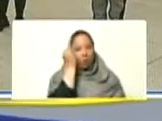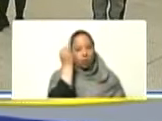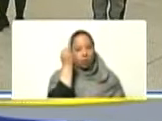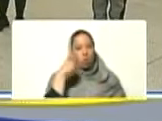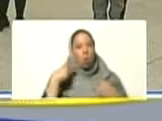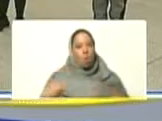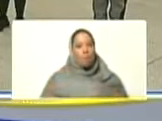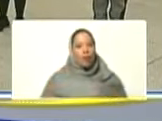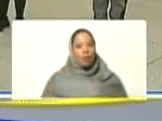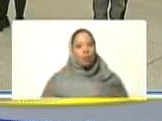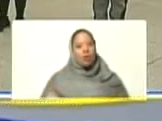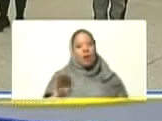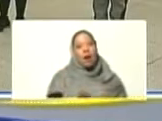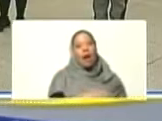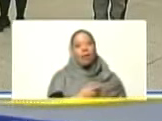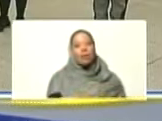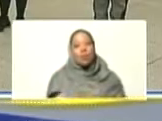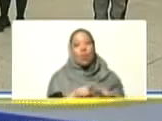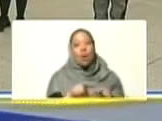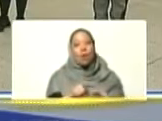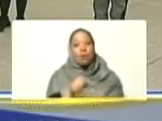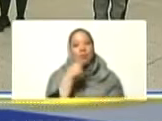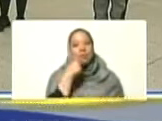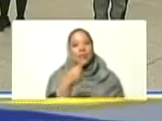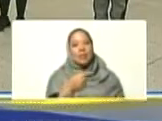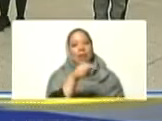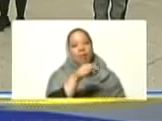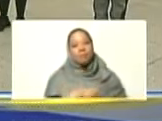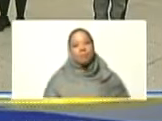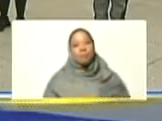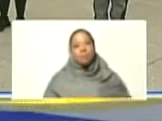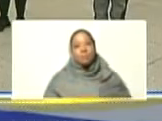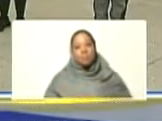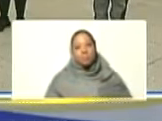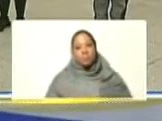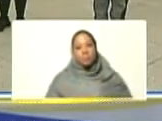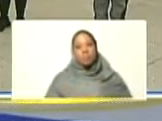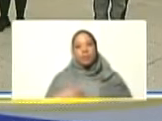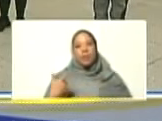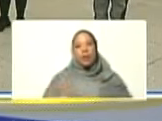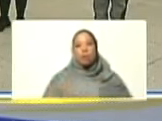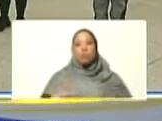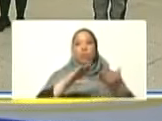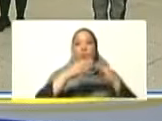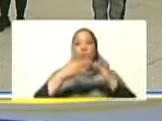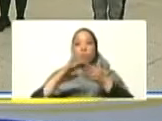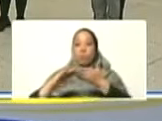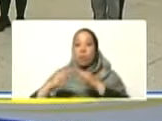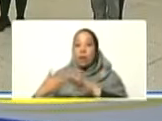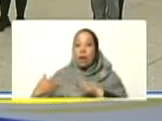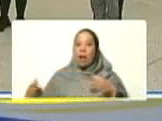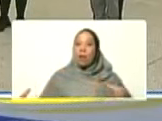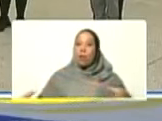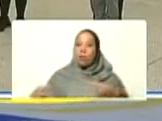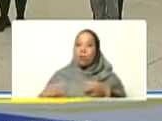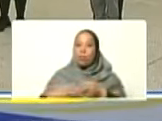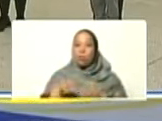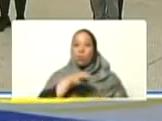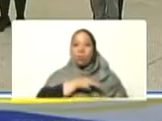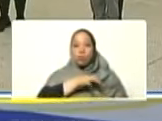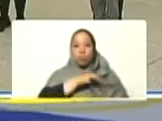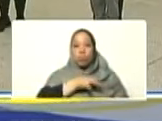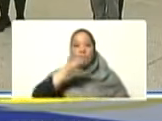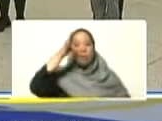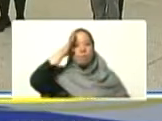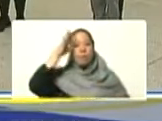la humanidad, la nueva humanidad. Por eso las brigadas comunitarias, militares, deben tener el máximo